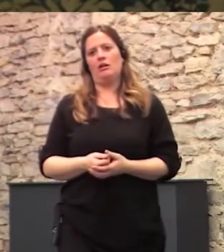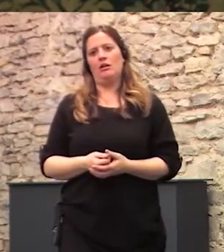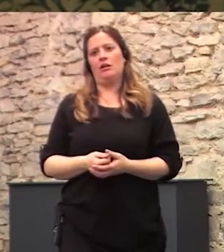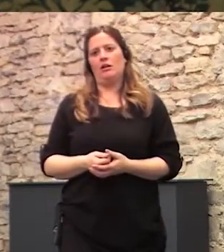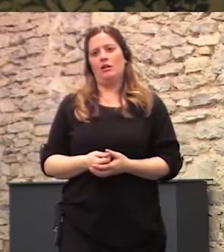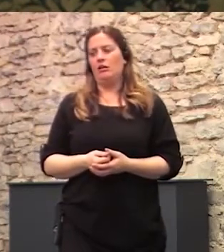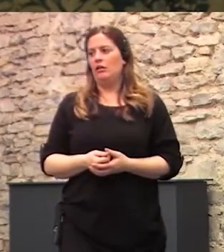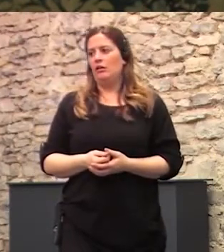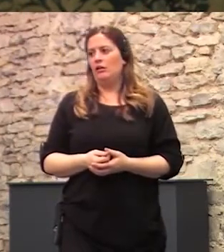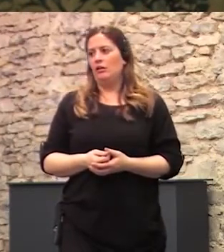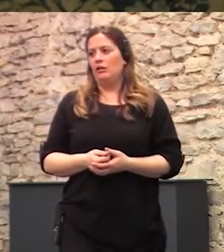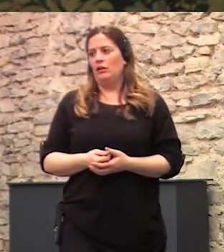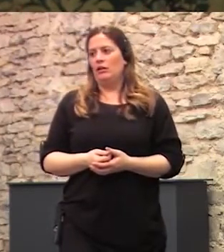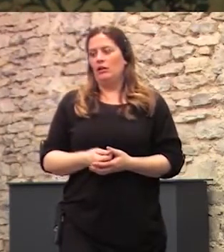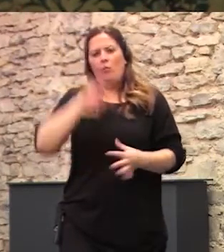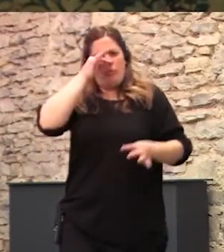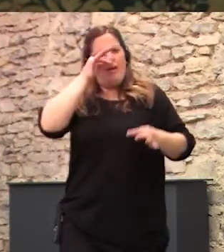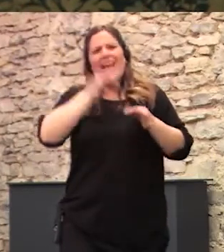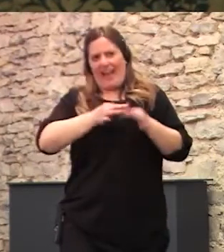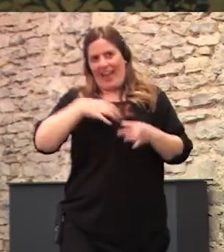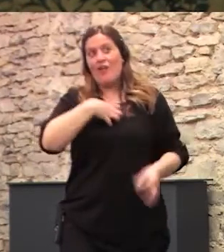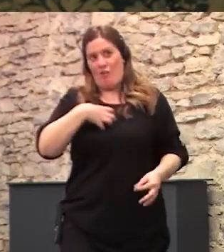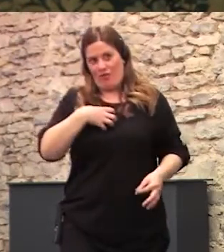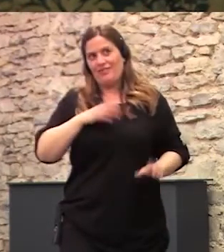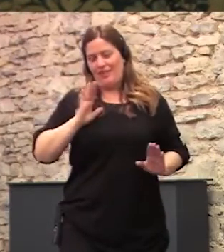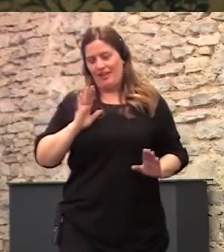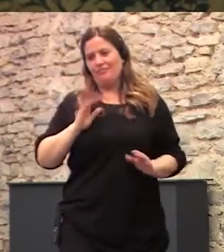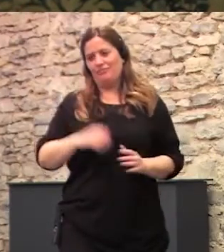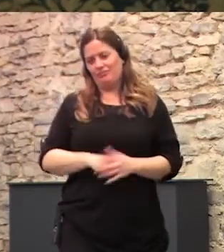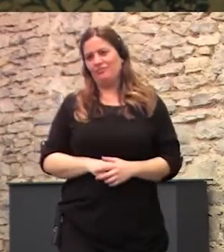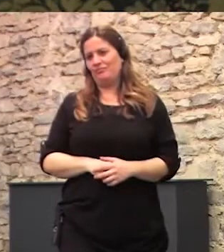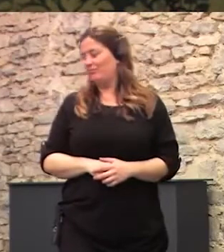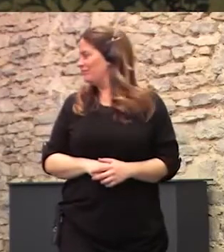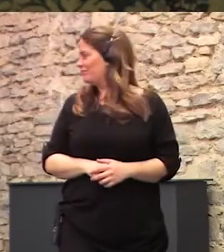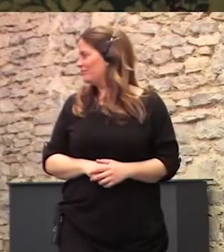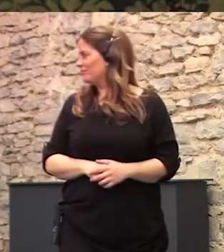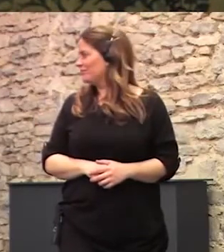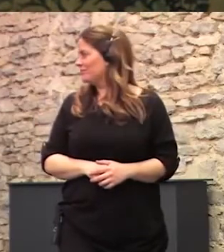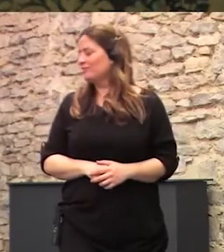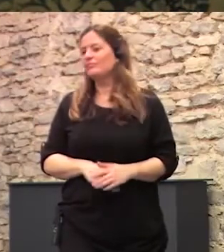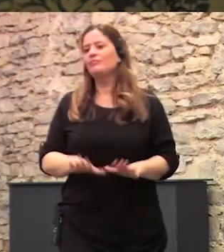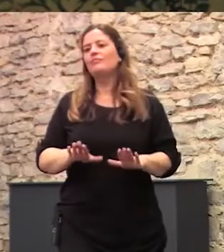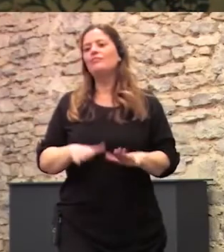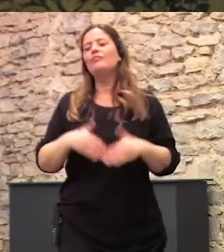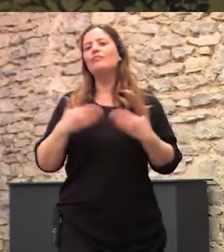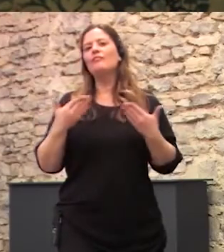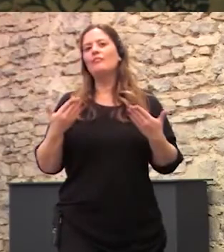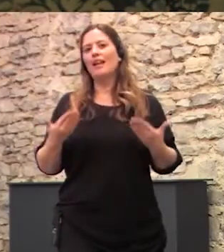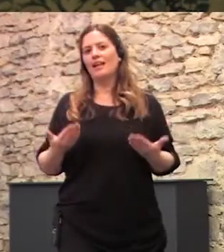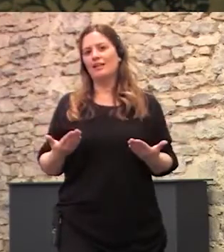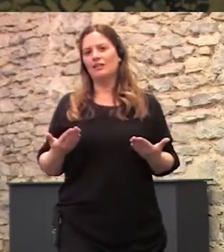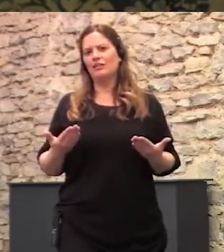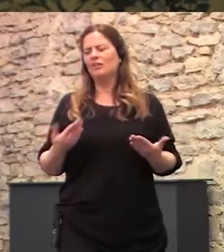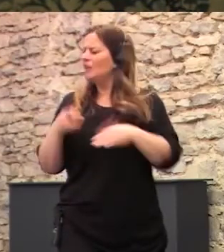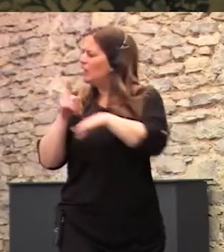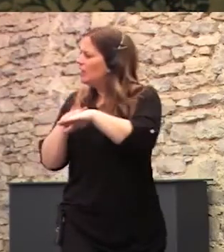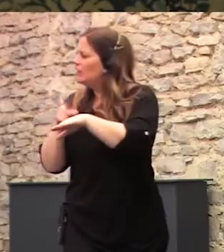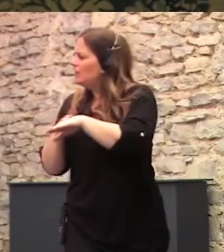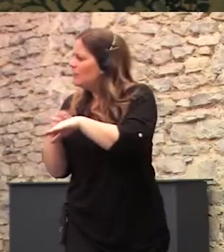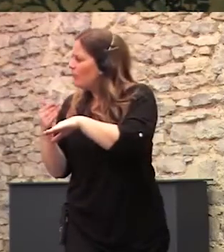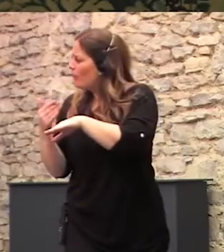Bien, cuesta creerlo, ¿eh? Vamos. Entonces, empezamos. ¿Cuánto tiempo tengo?